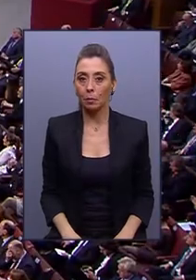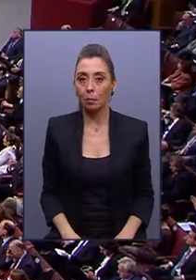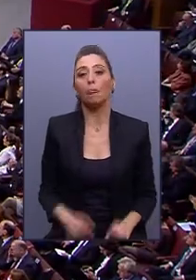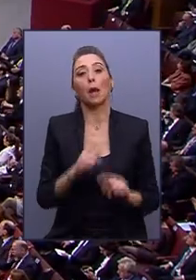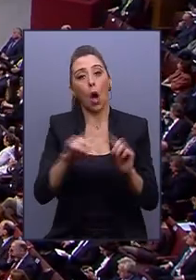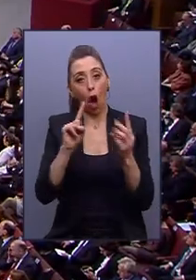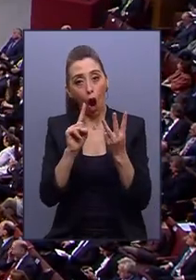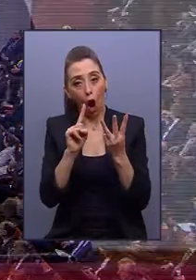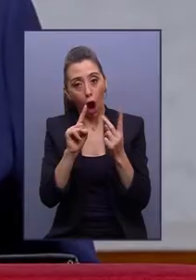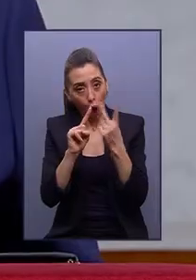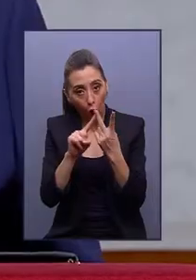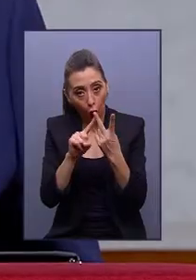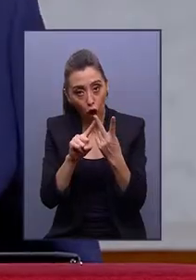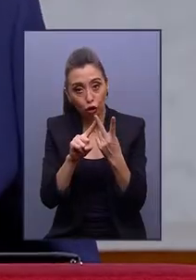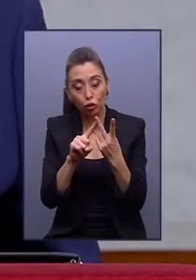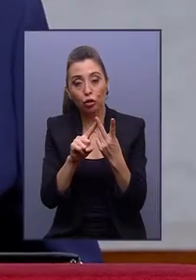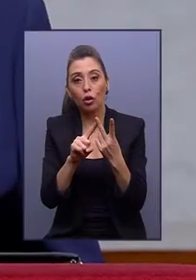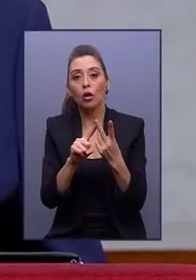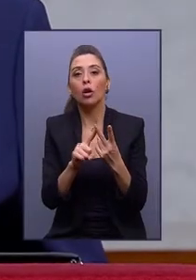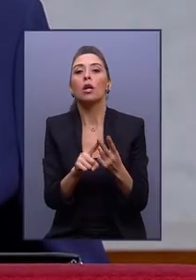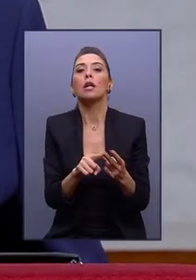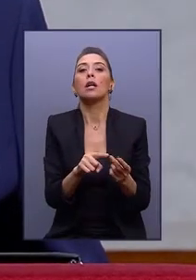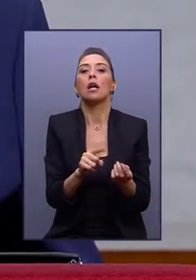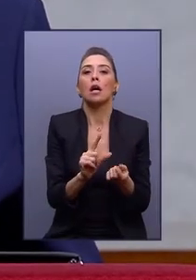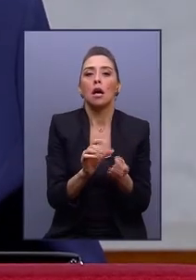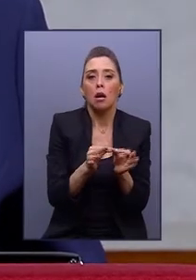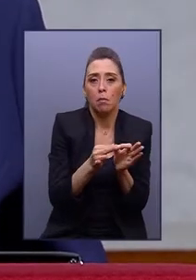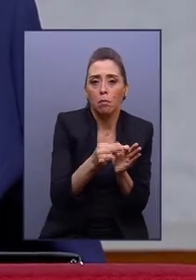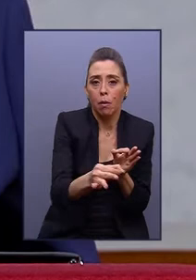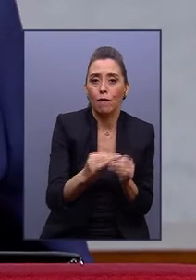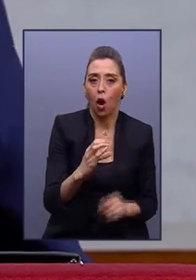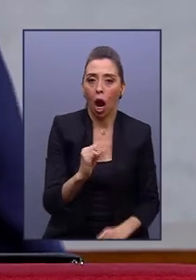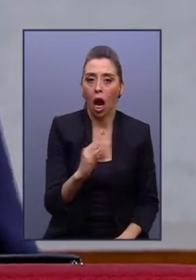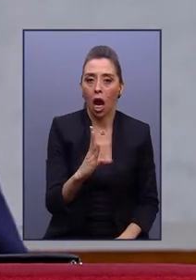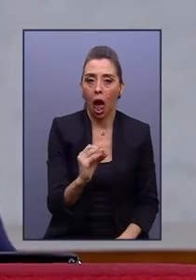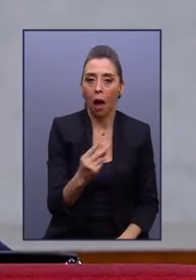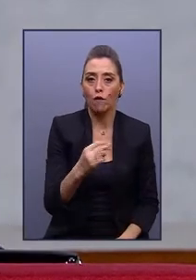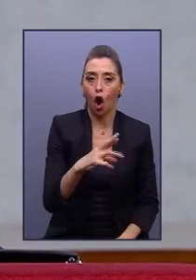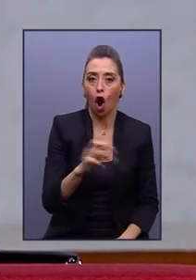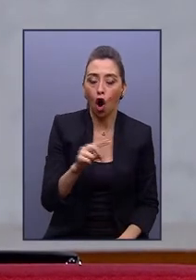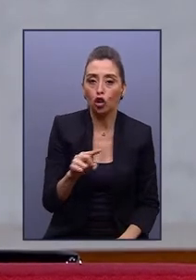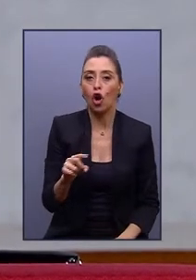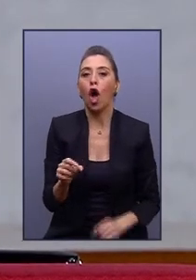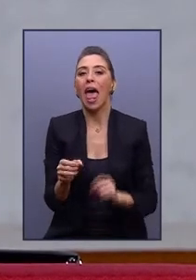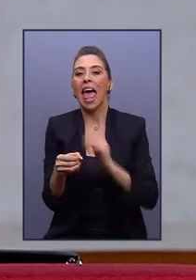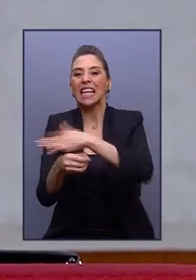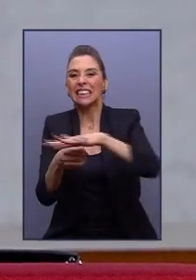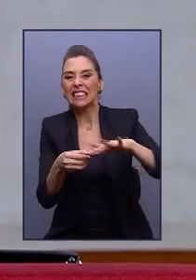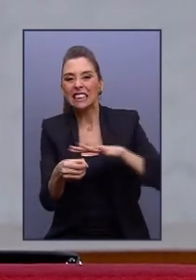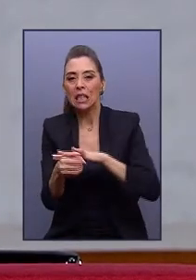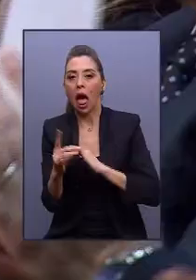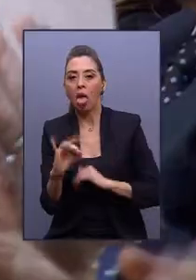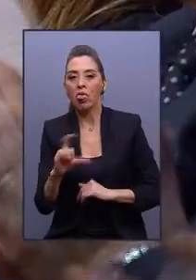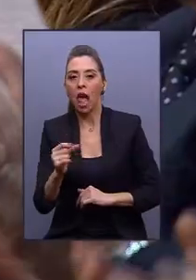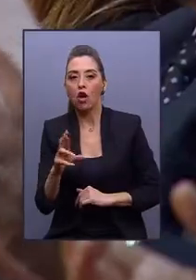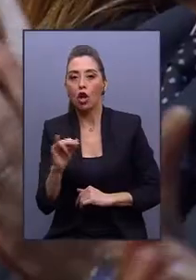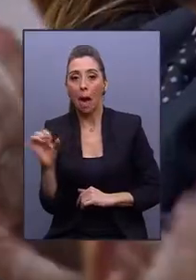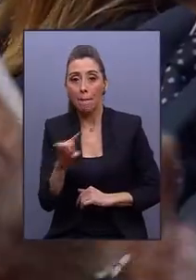Y otro en la zona de Cabo de Hornos e Islas Diego Ramírez, de 100.000 kilómetros cuadrados.